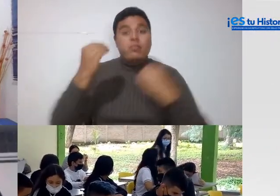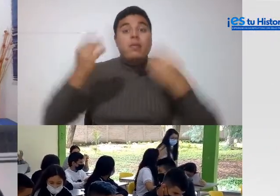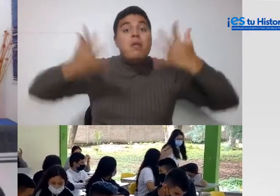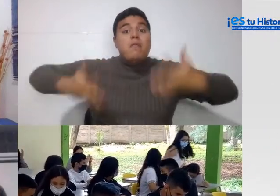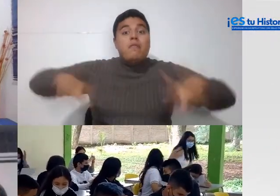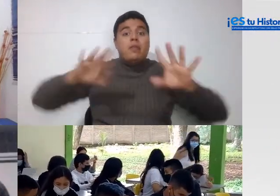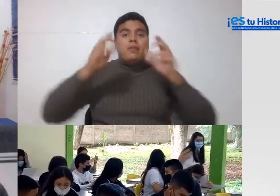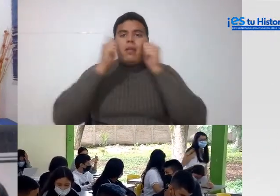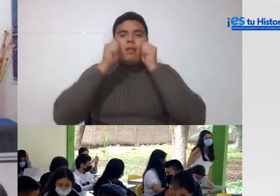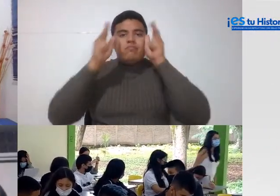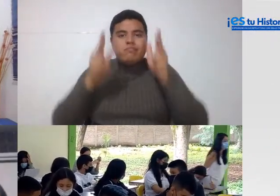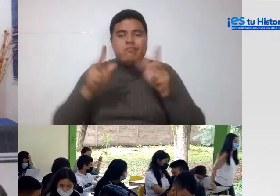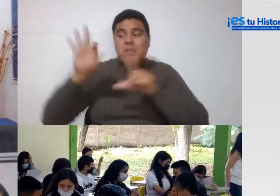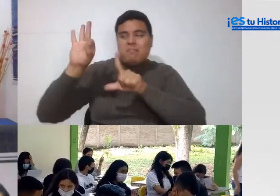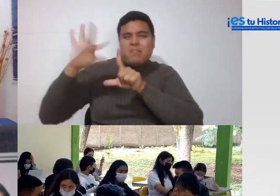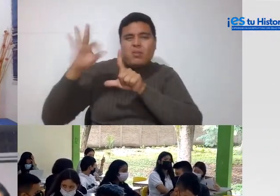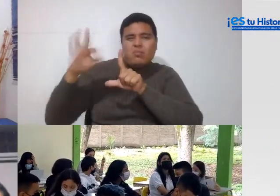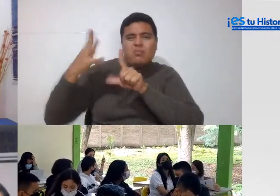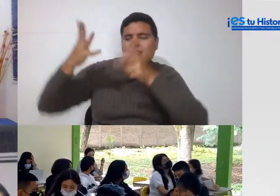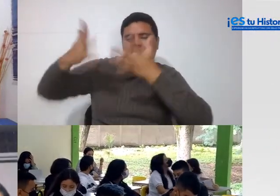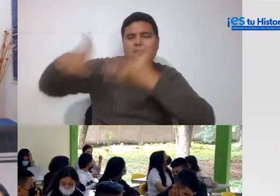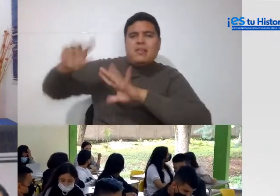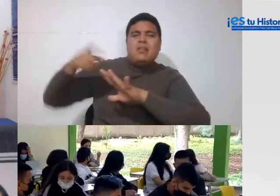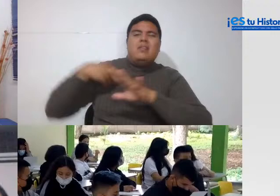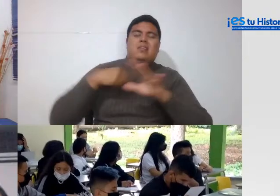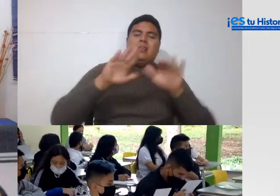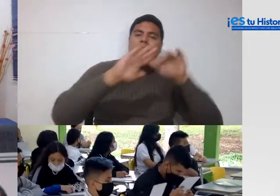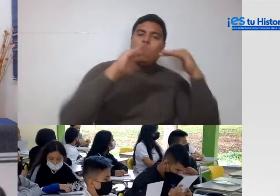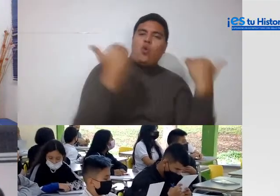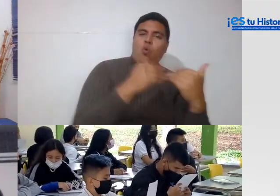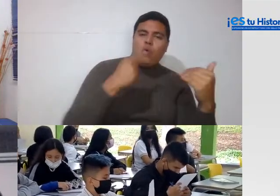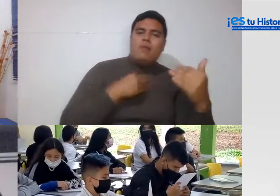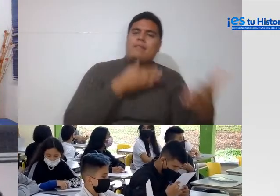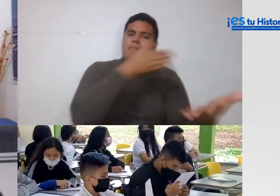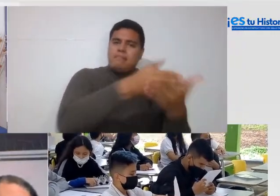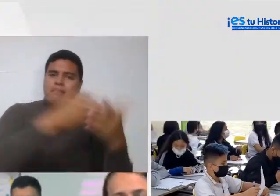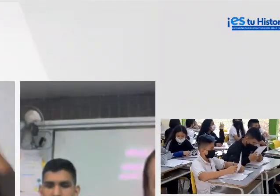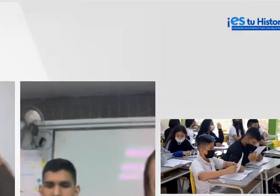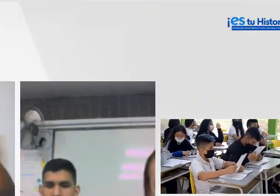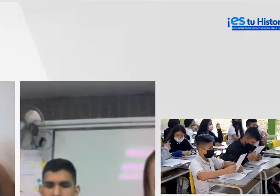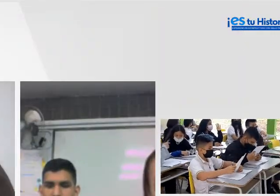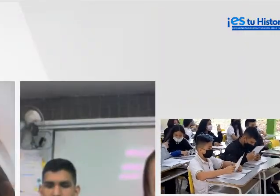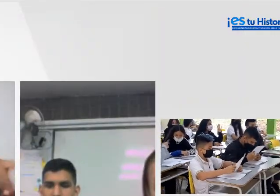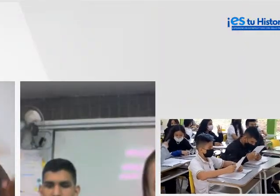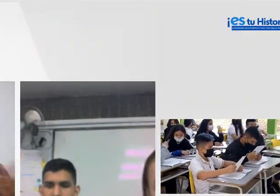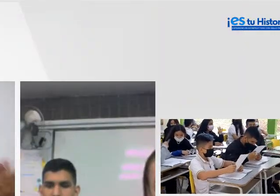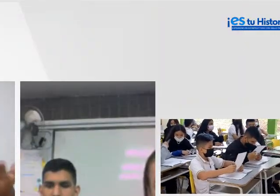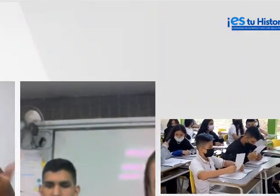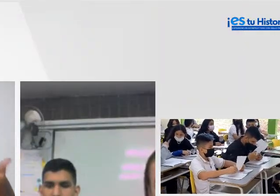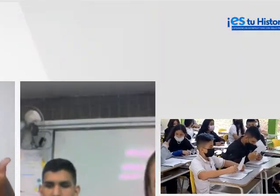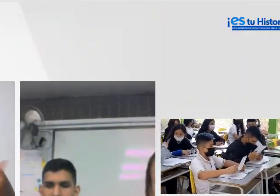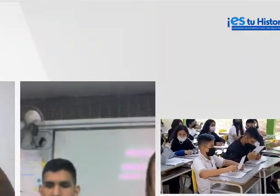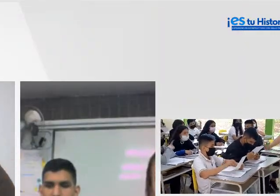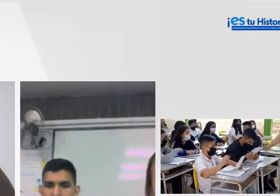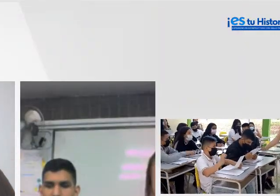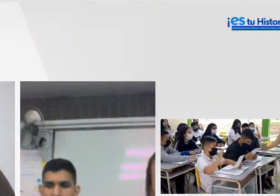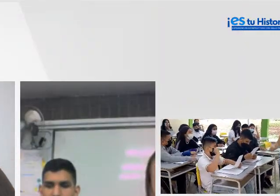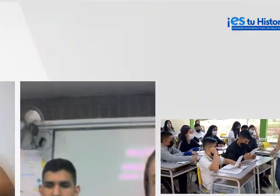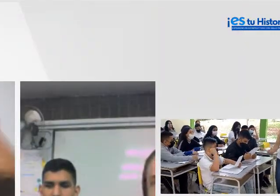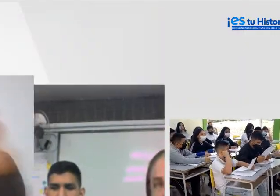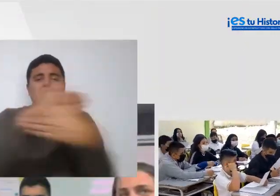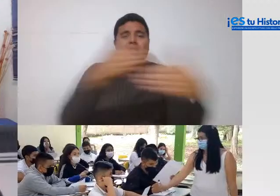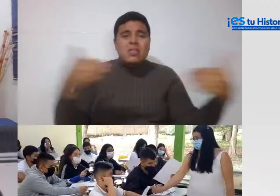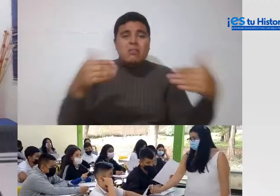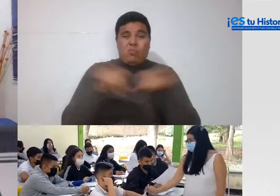el diseño universal de aprendizaje es para todos, no solamente es para los niños con discapacidad, sino para todos nuestros estudiantes que están en aula regular. Ese diplomado nos